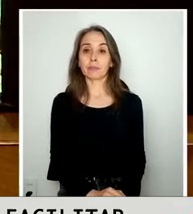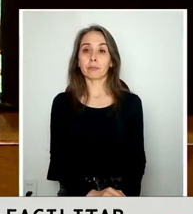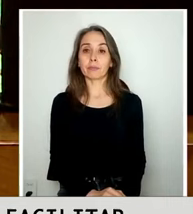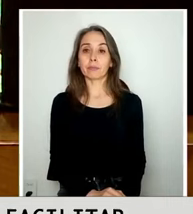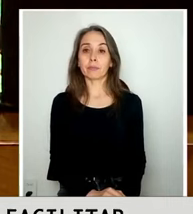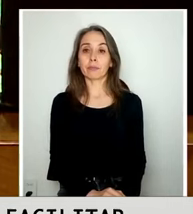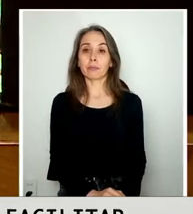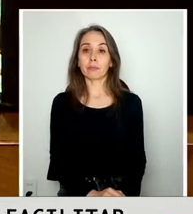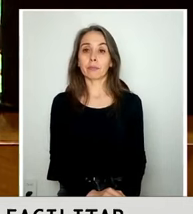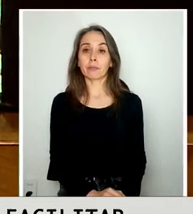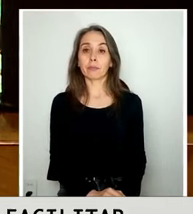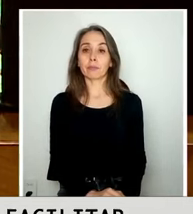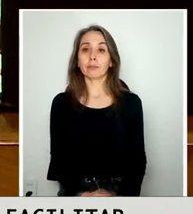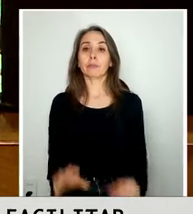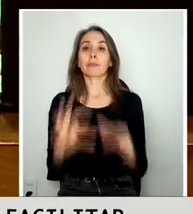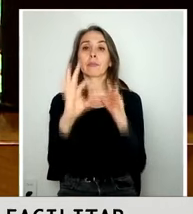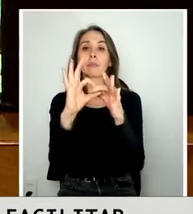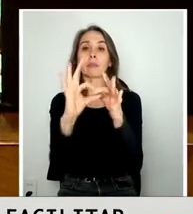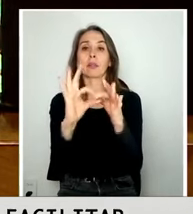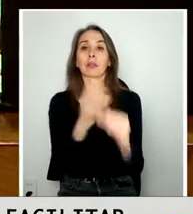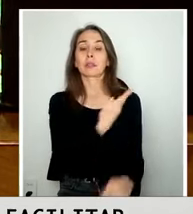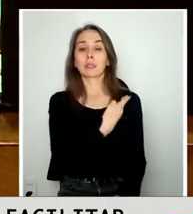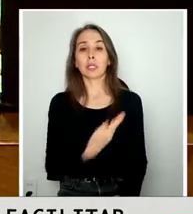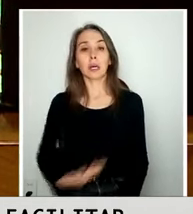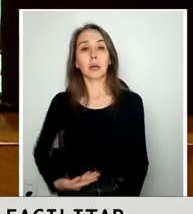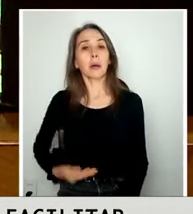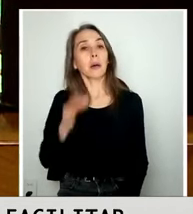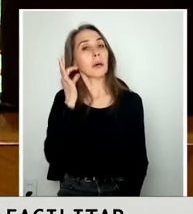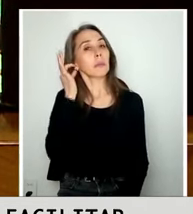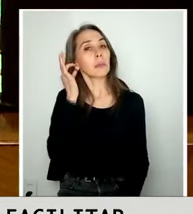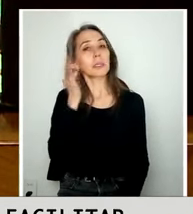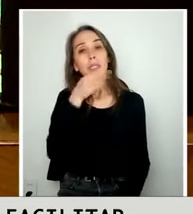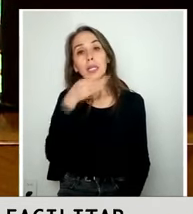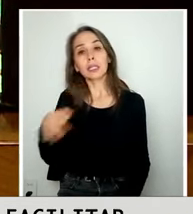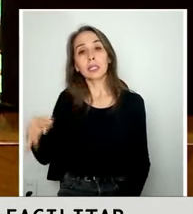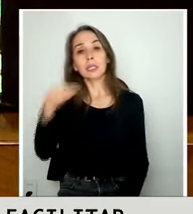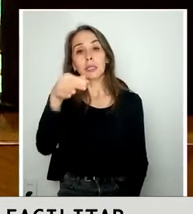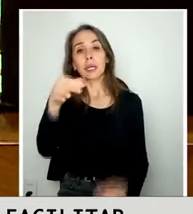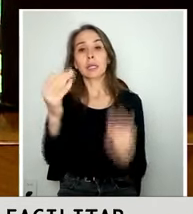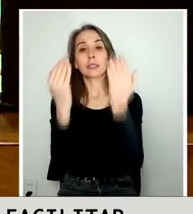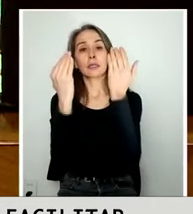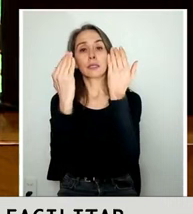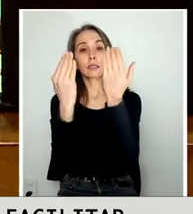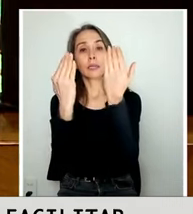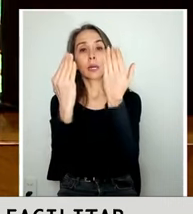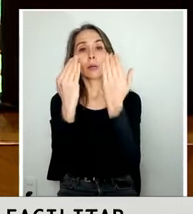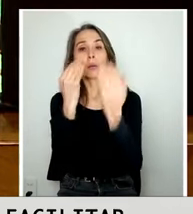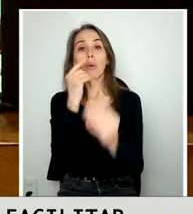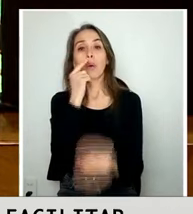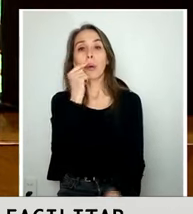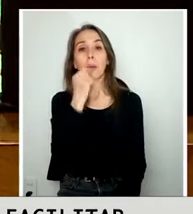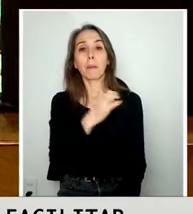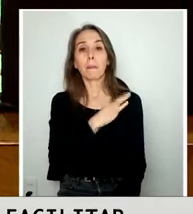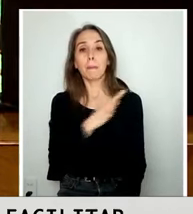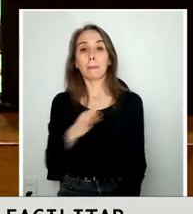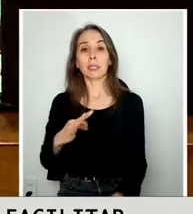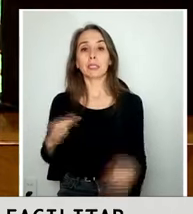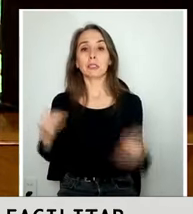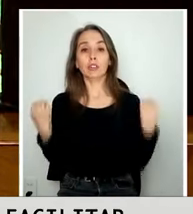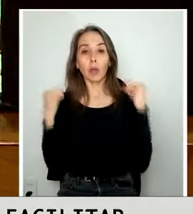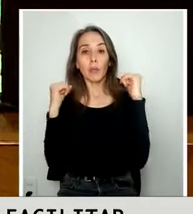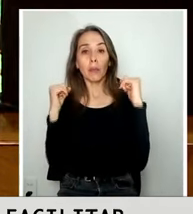Gracias presidenta por su intermedio quisiera saludar al ministro de deportes Don Jaime